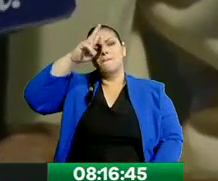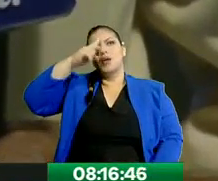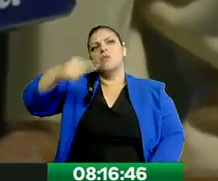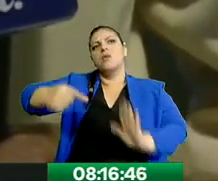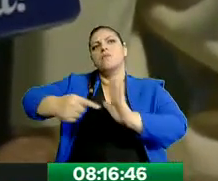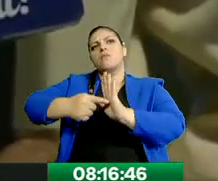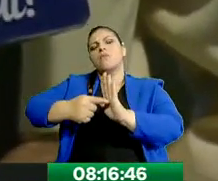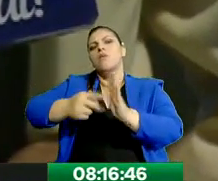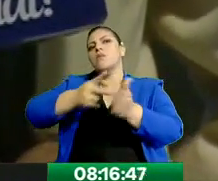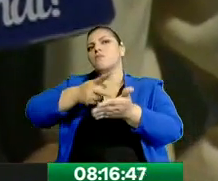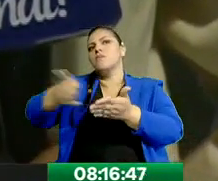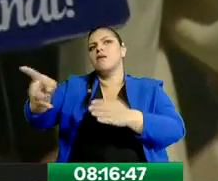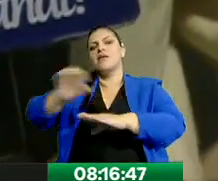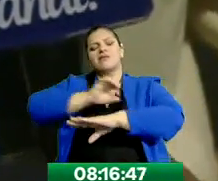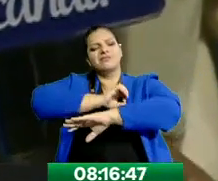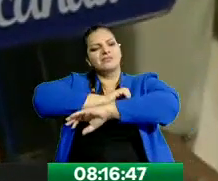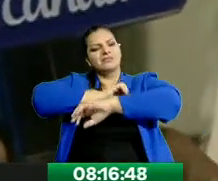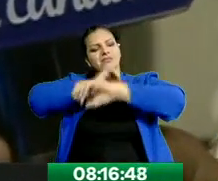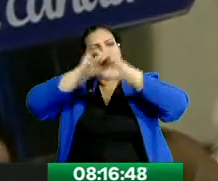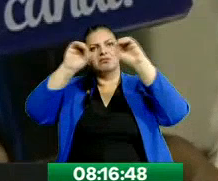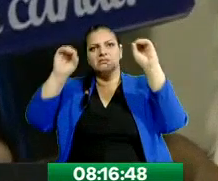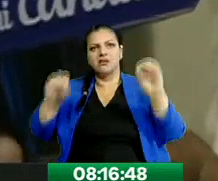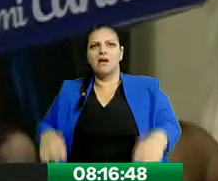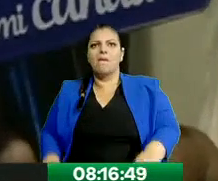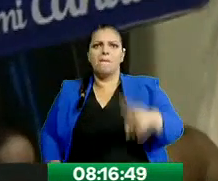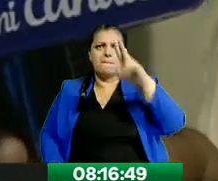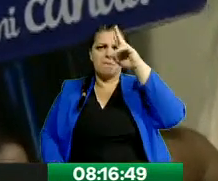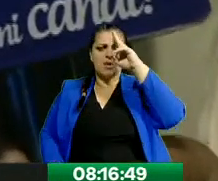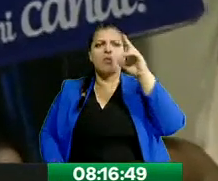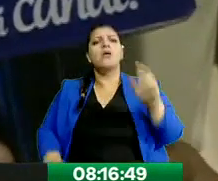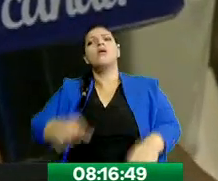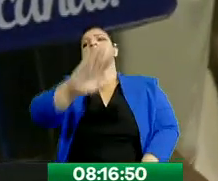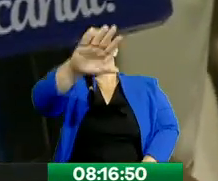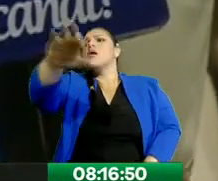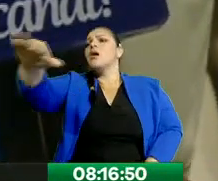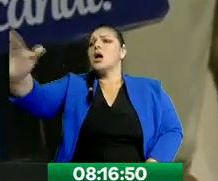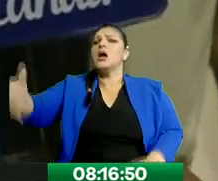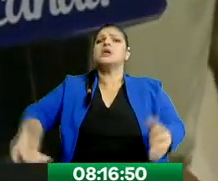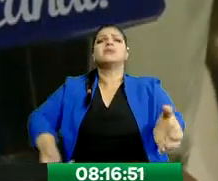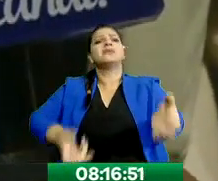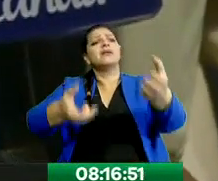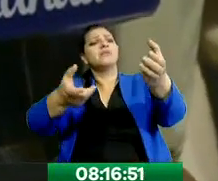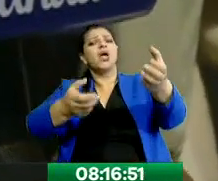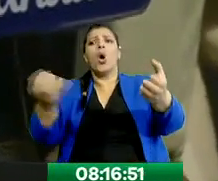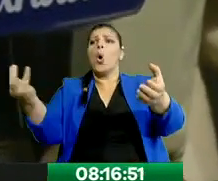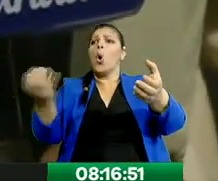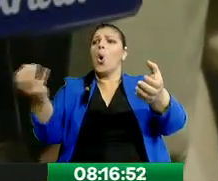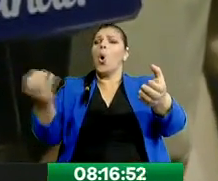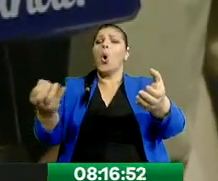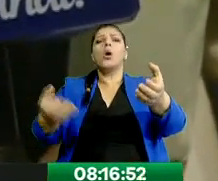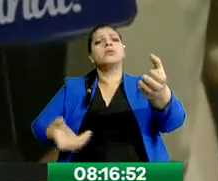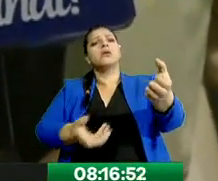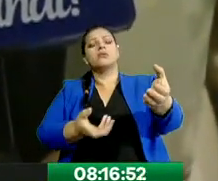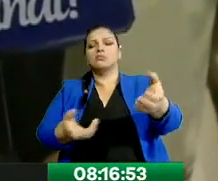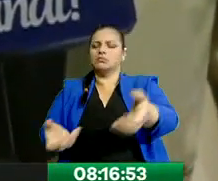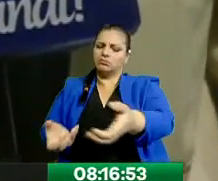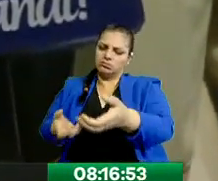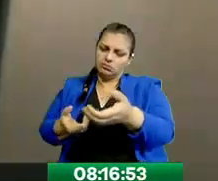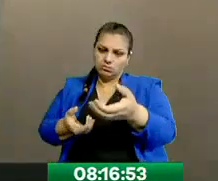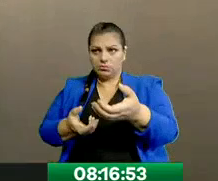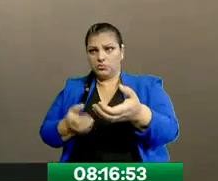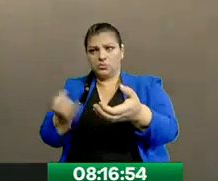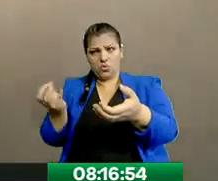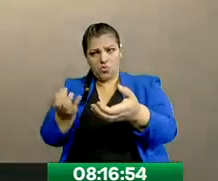productos ilegales, que son falsificaciones, engañando a los compradores, haciéndolos pasar como productos